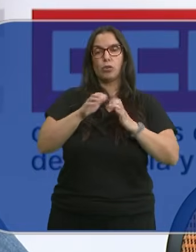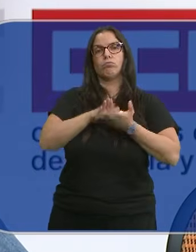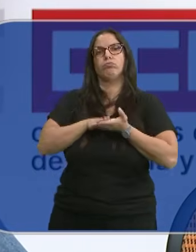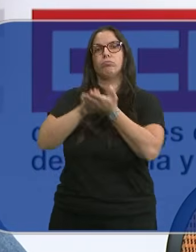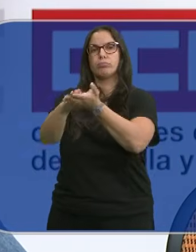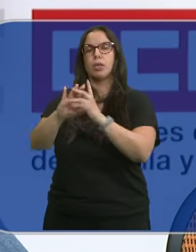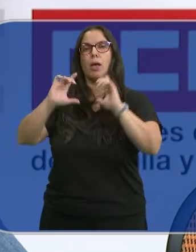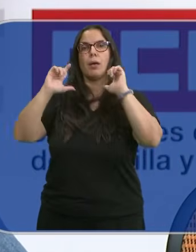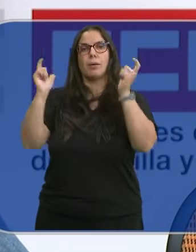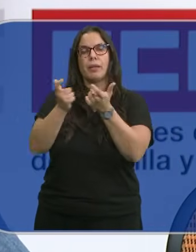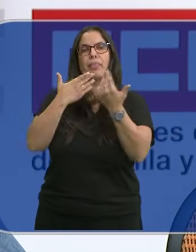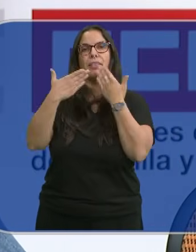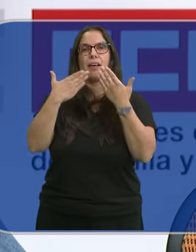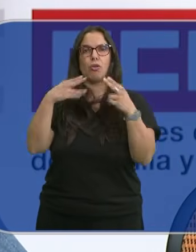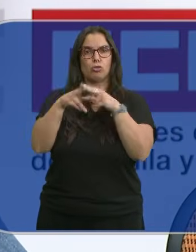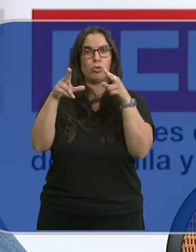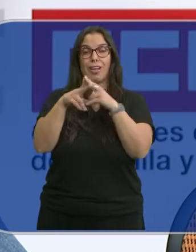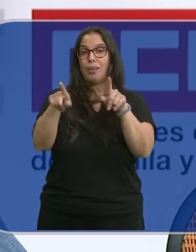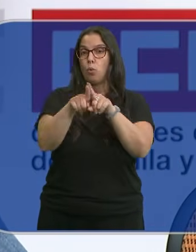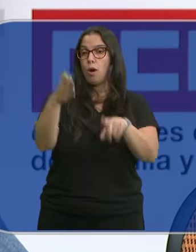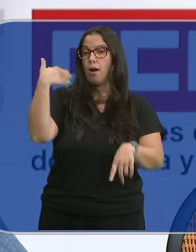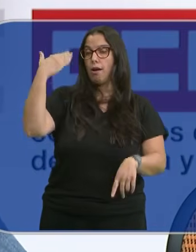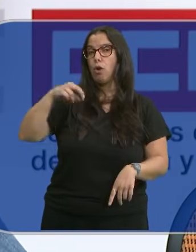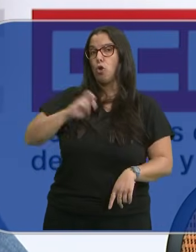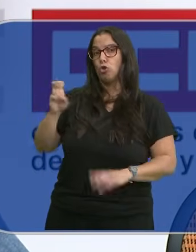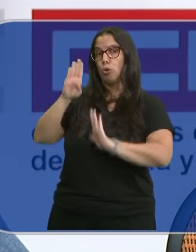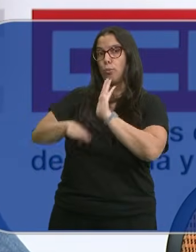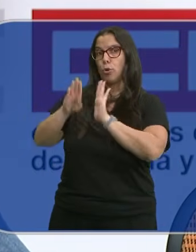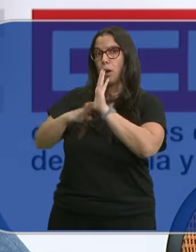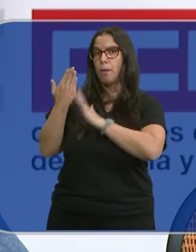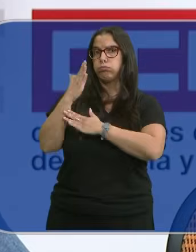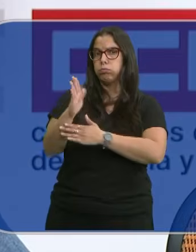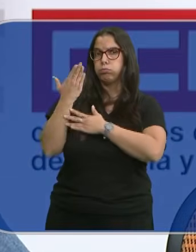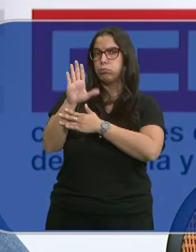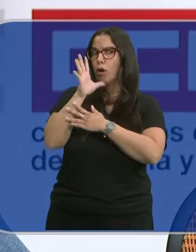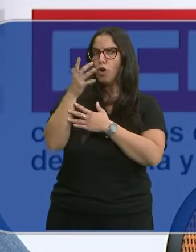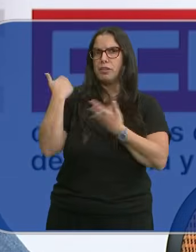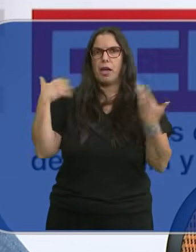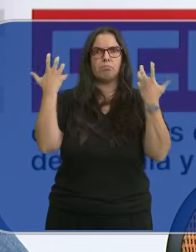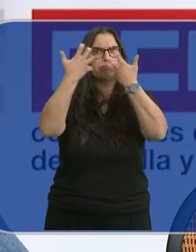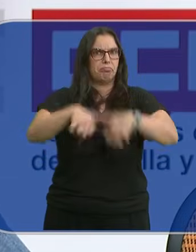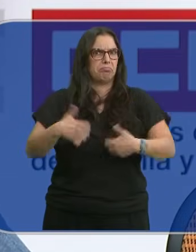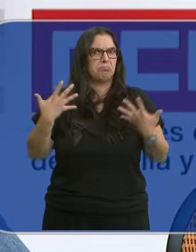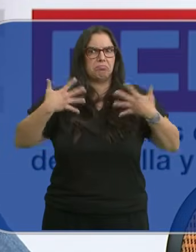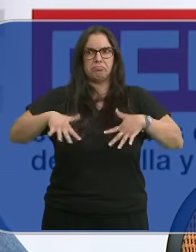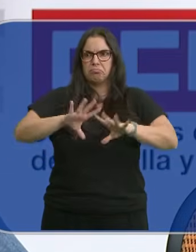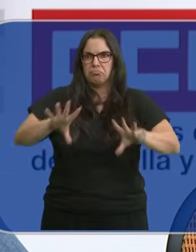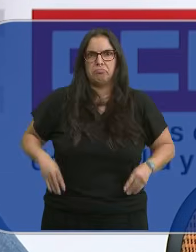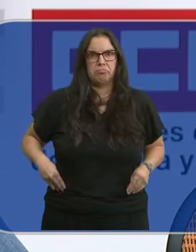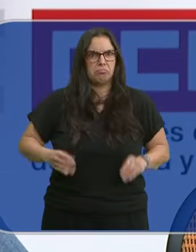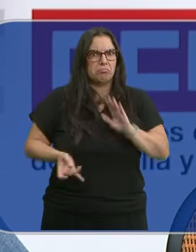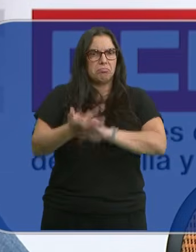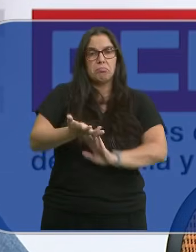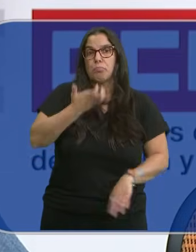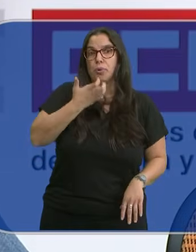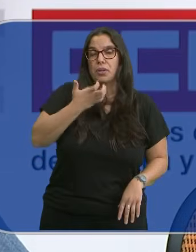mesas del diálogo social, como en su día se llevaron otros programas que ahora están totalmente asumidos y instaurados,